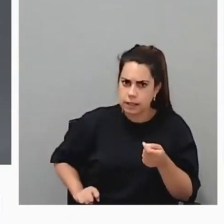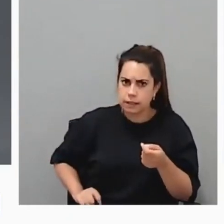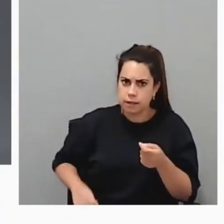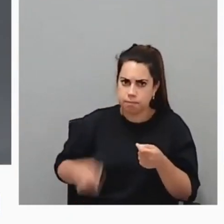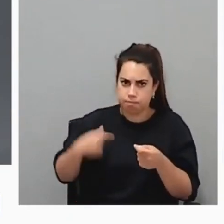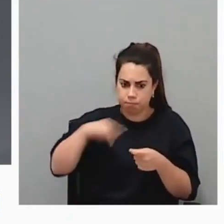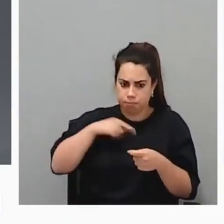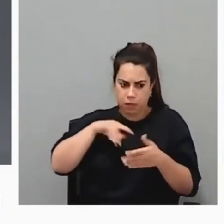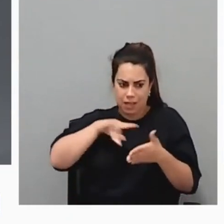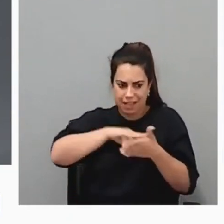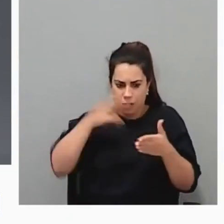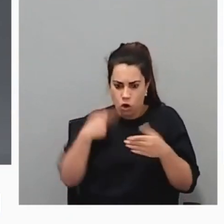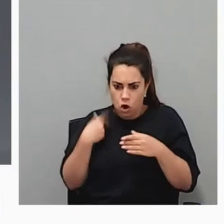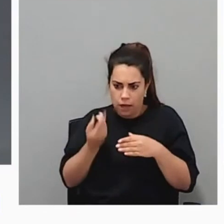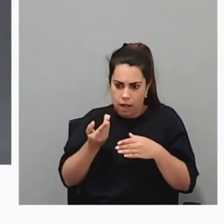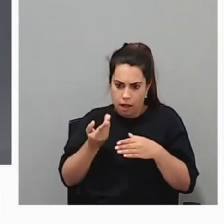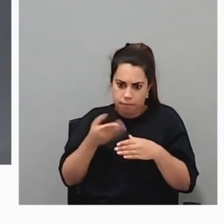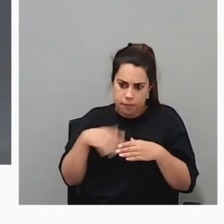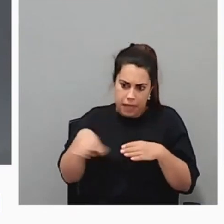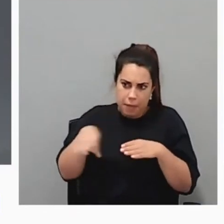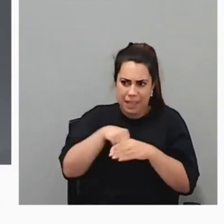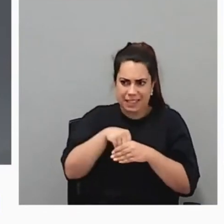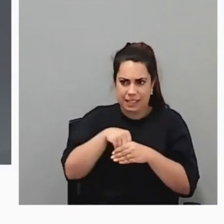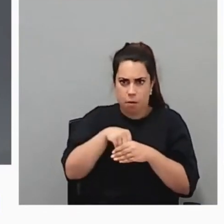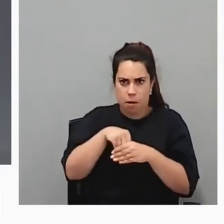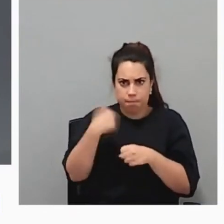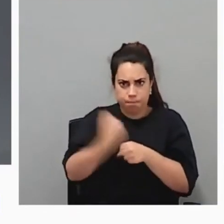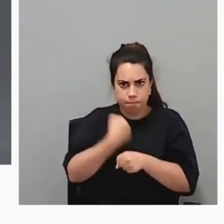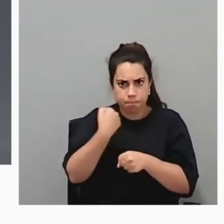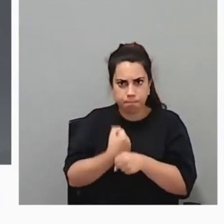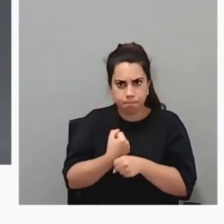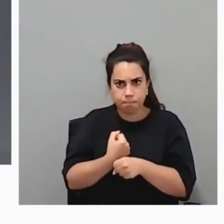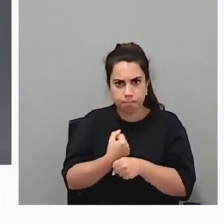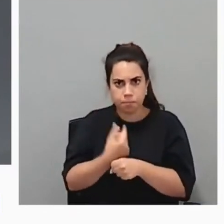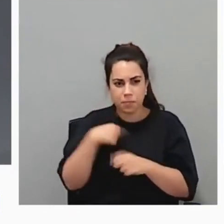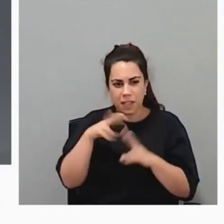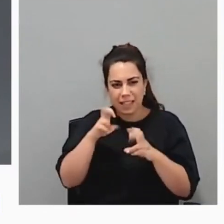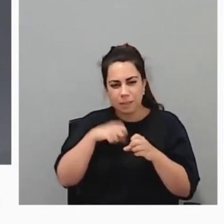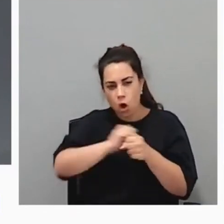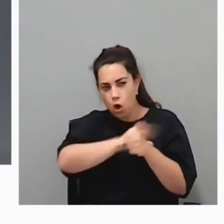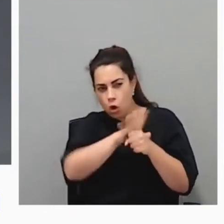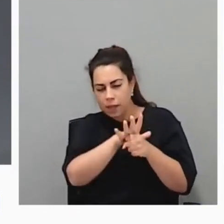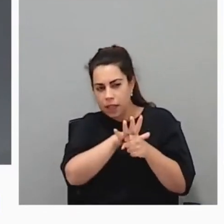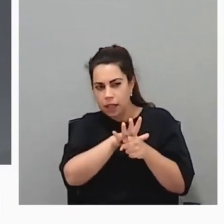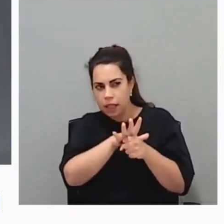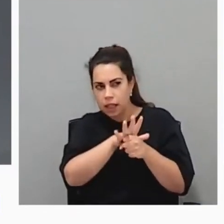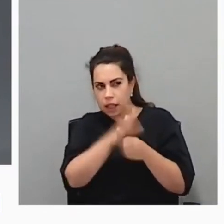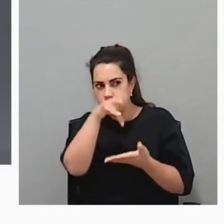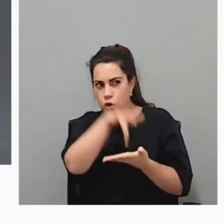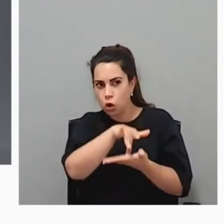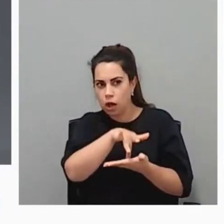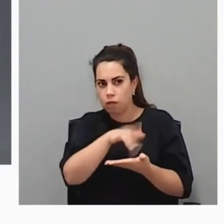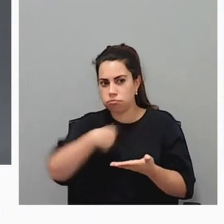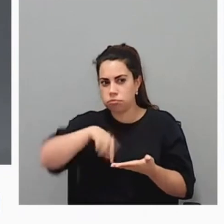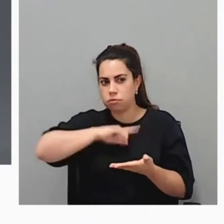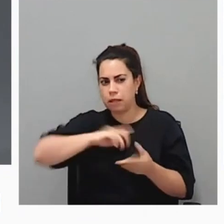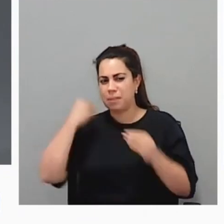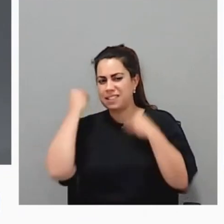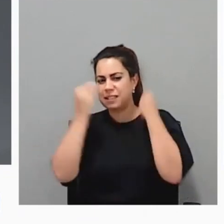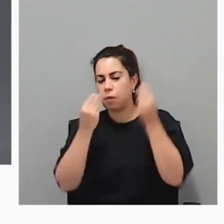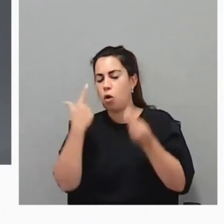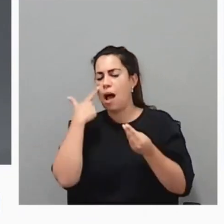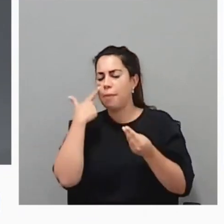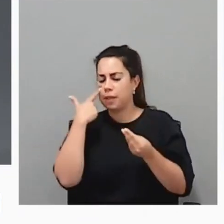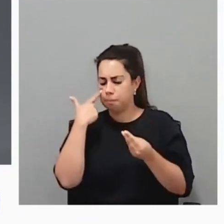tecnología inmersiva, y en el contexto del coronavirus empezamos a pensar cómo podríamos ser útil con